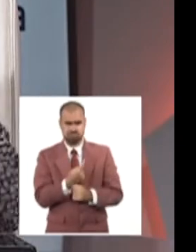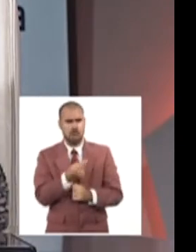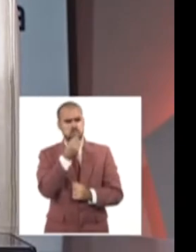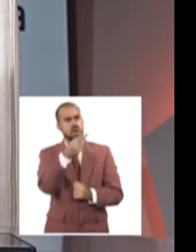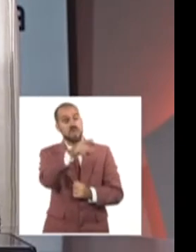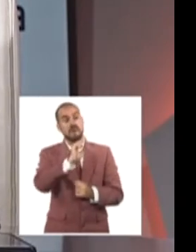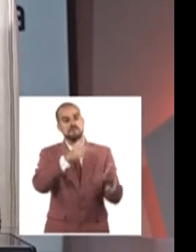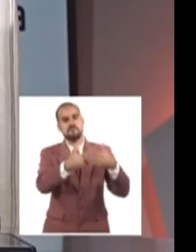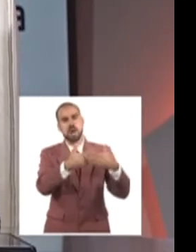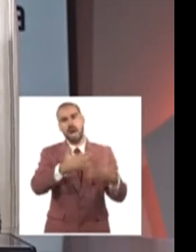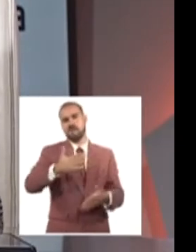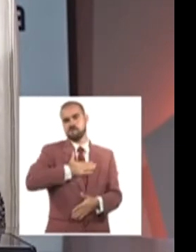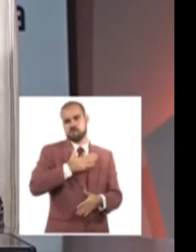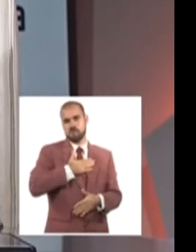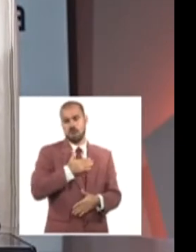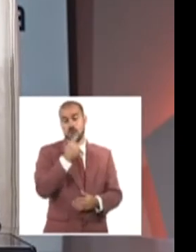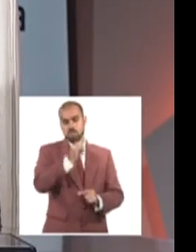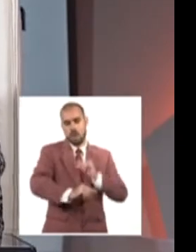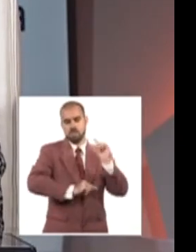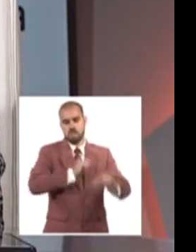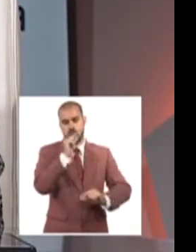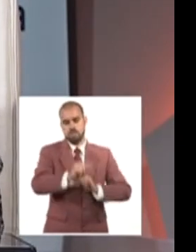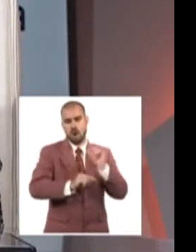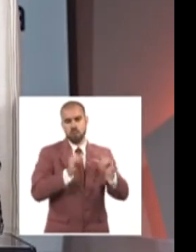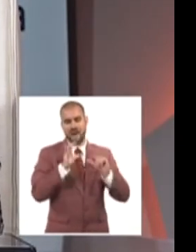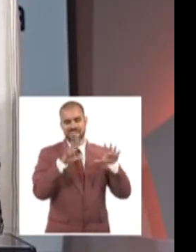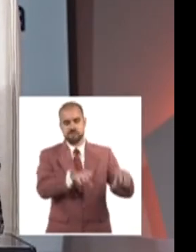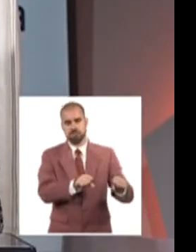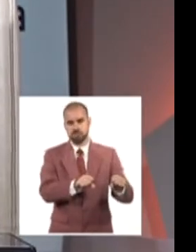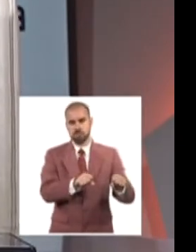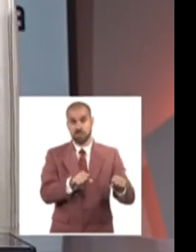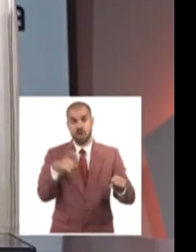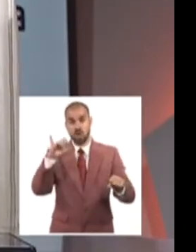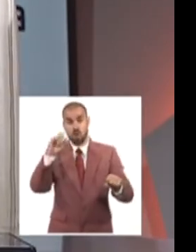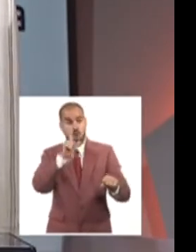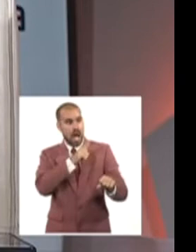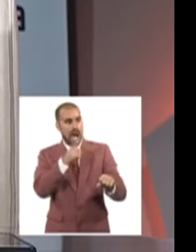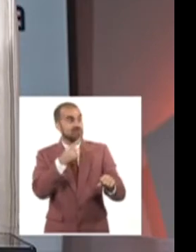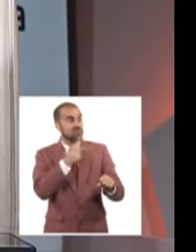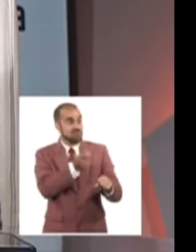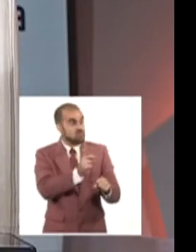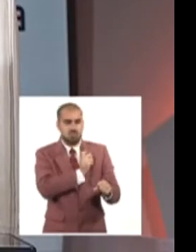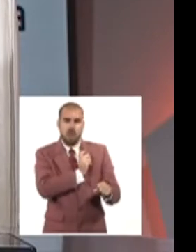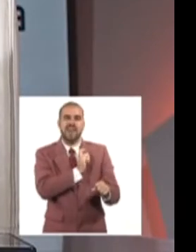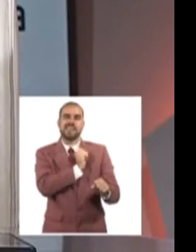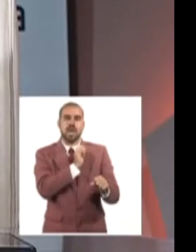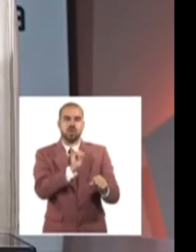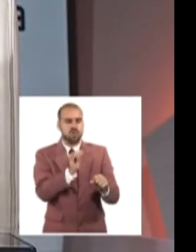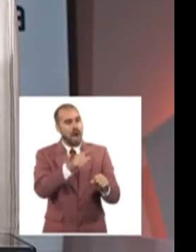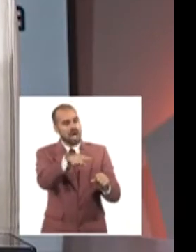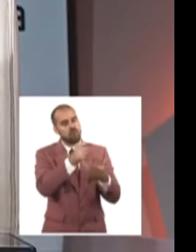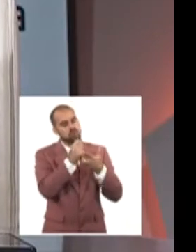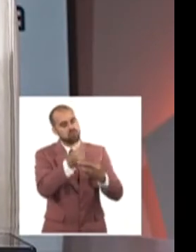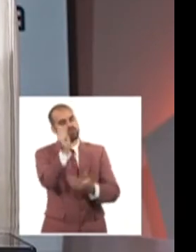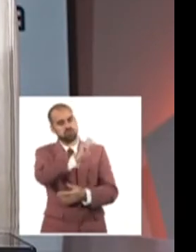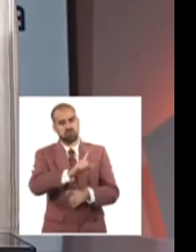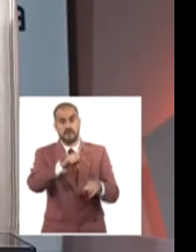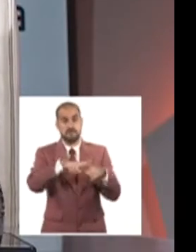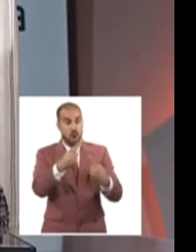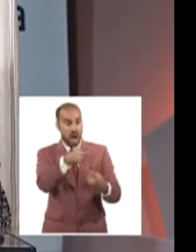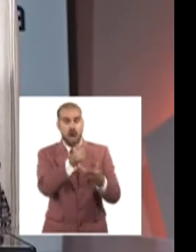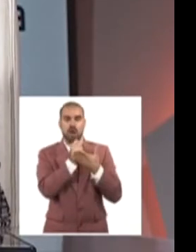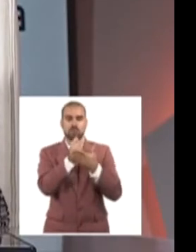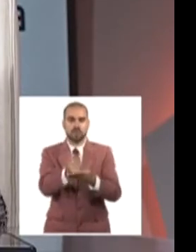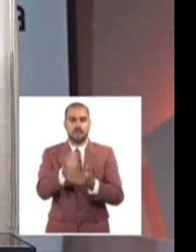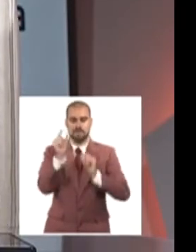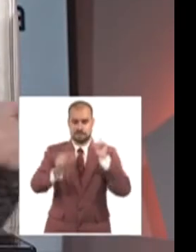que se ha ido privatizando poco a poco lula quiero impedir todo eso porque todo eso a la larga beneficia la economía de las personas